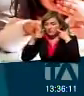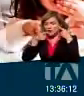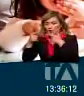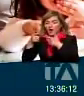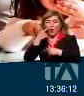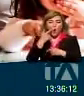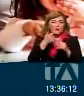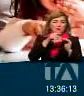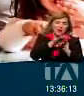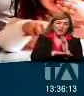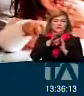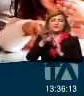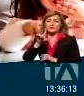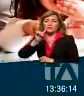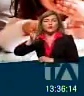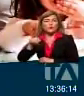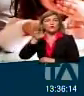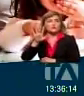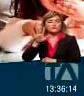los hombres. Un promedio de 31,5